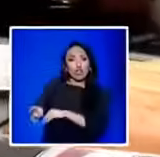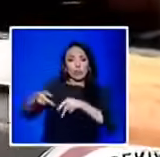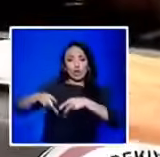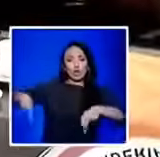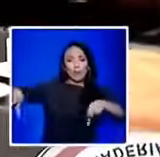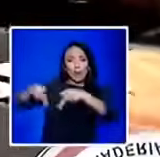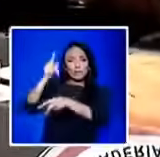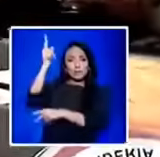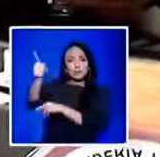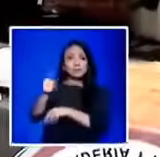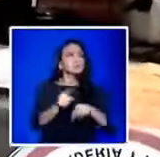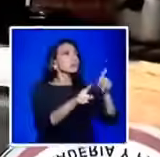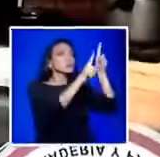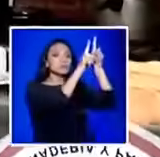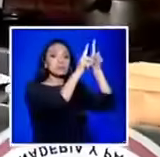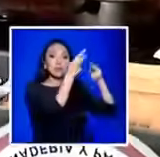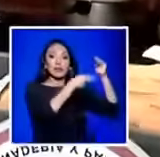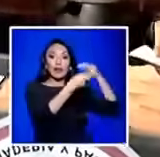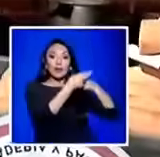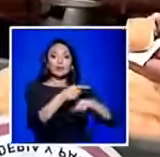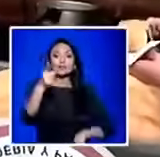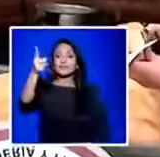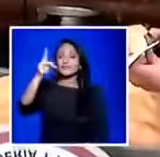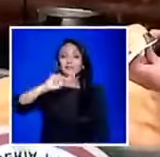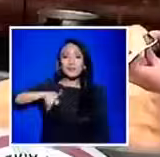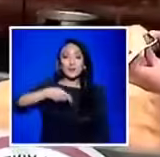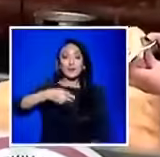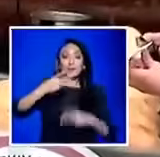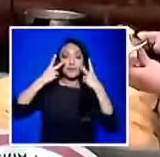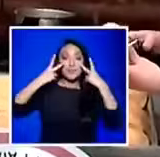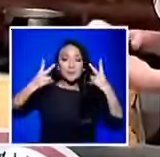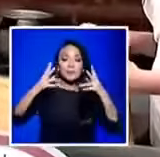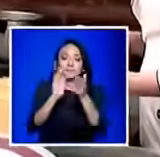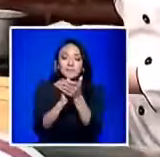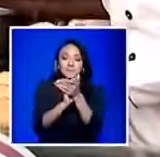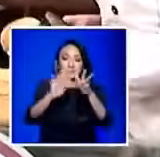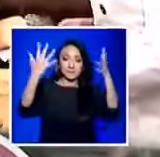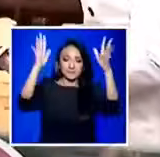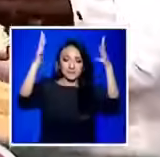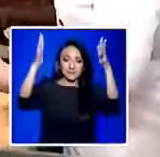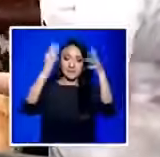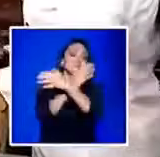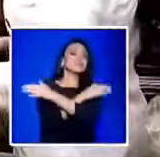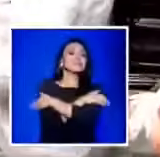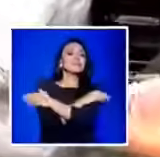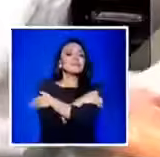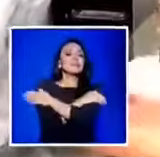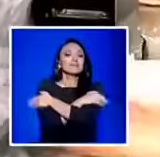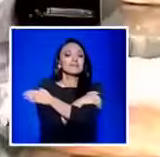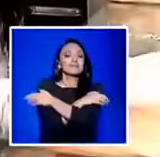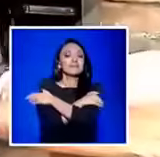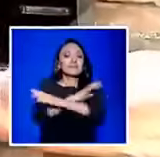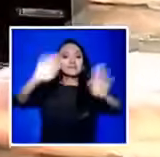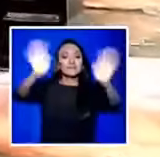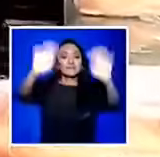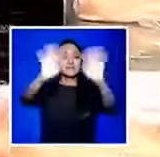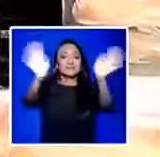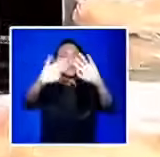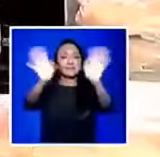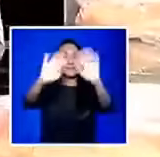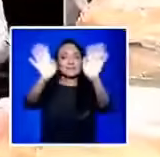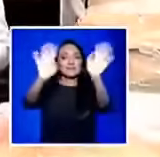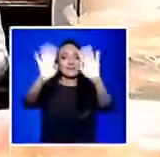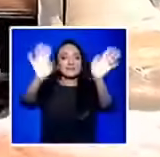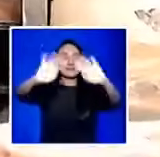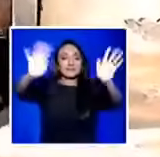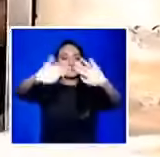Gran Venecia. Gracias por seguir con Ecuavisa. Felicitaciones, un abrazo. Nos vamos a despedir saludando a todos los televidentes. Por